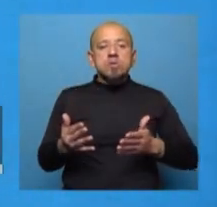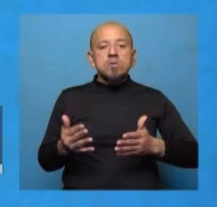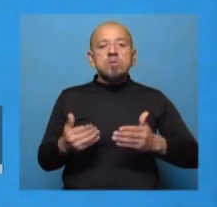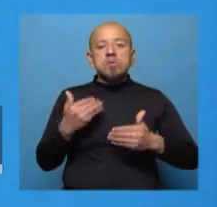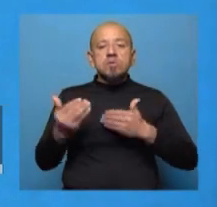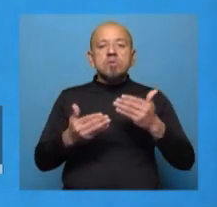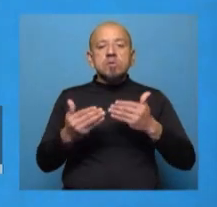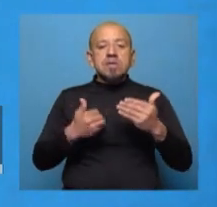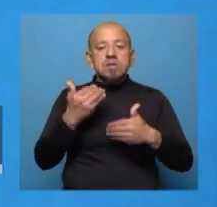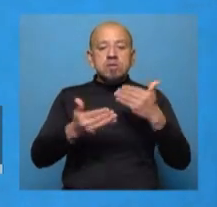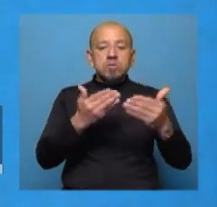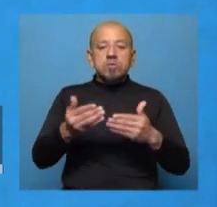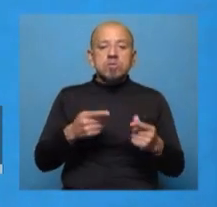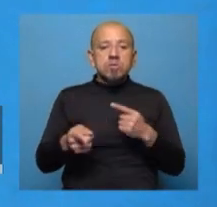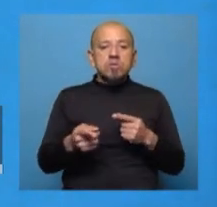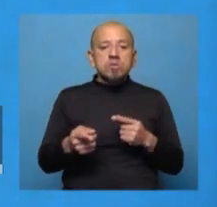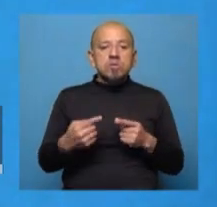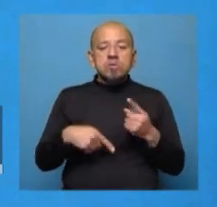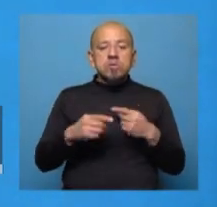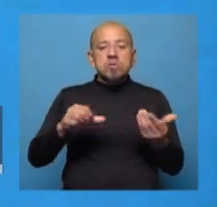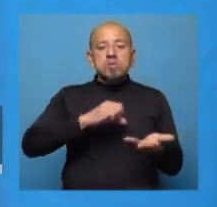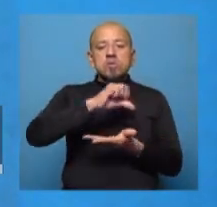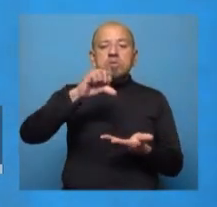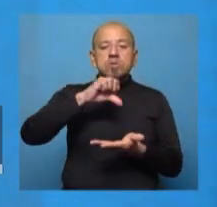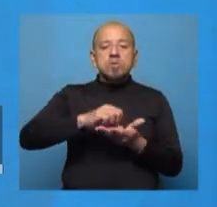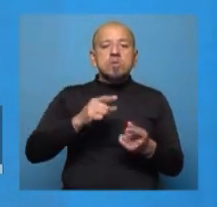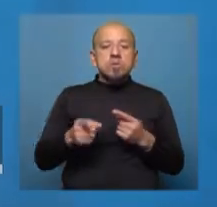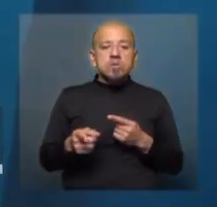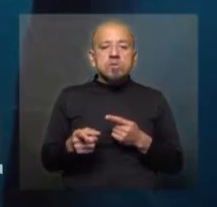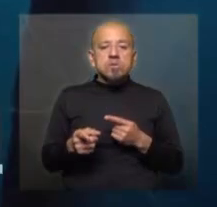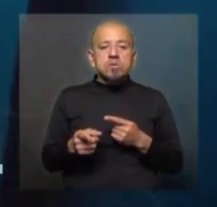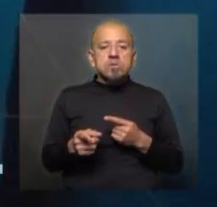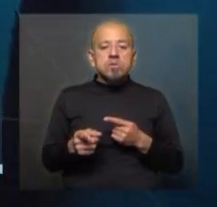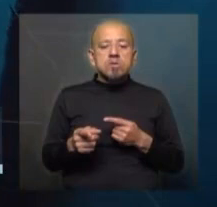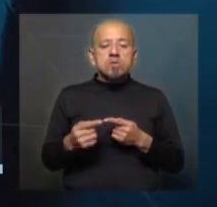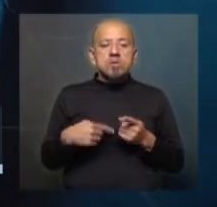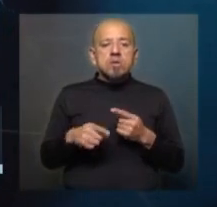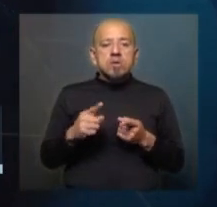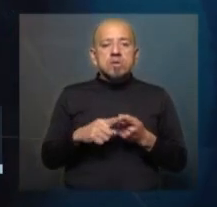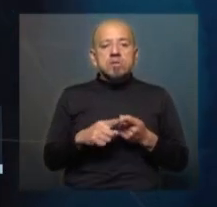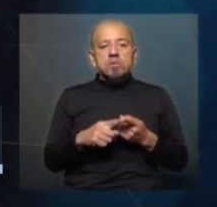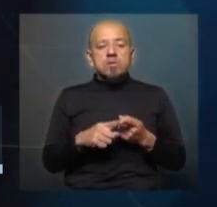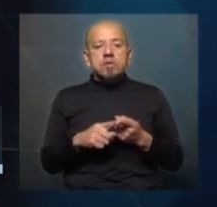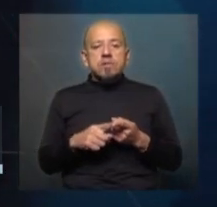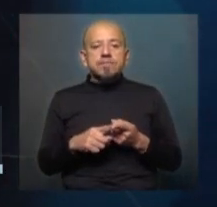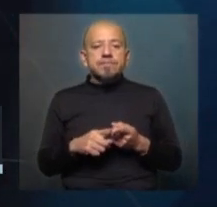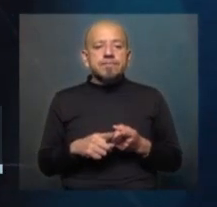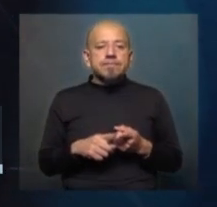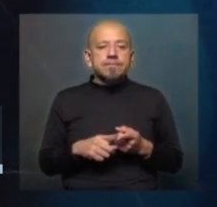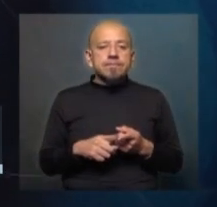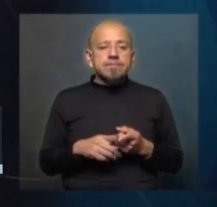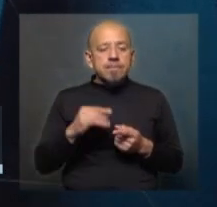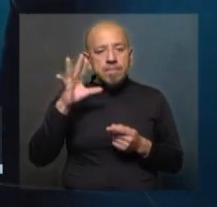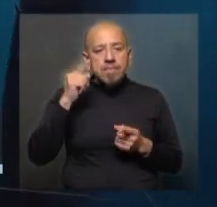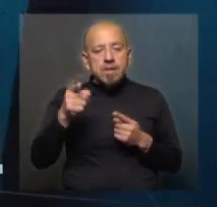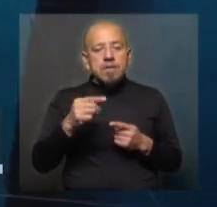de desarrollo de desarrollo del país desde todo punto de vista eh recordar